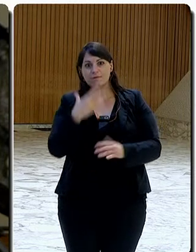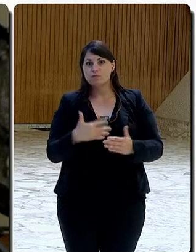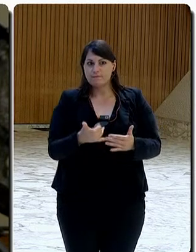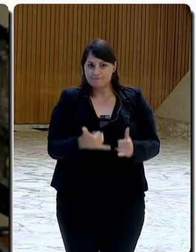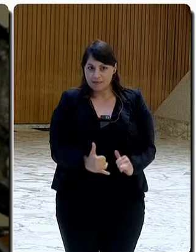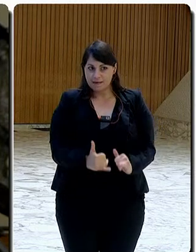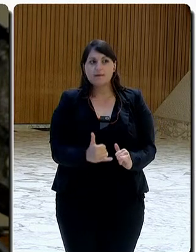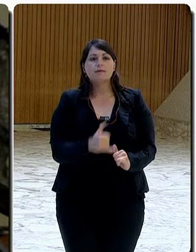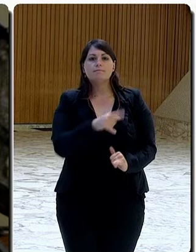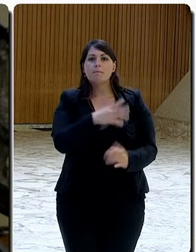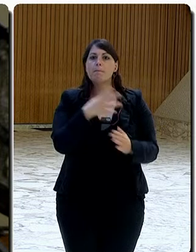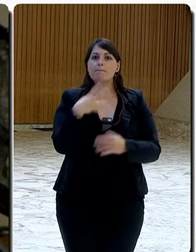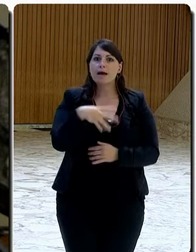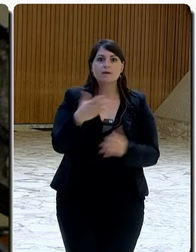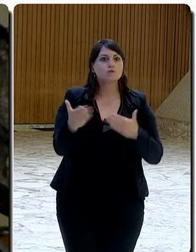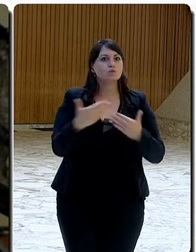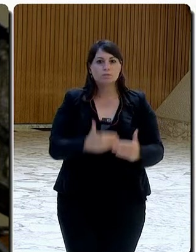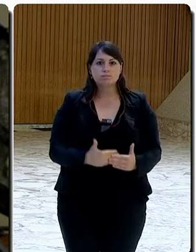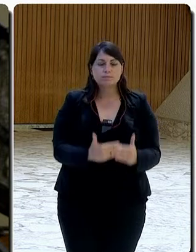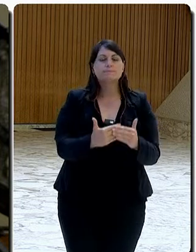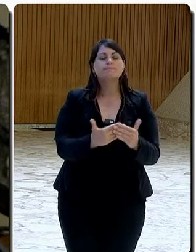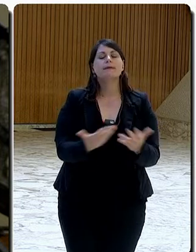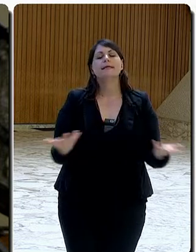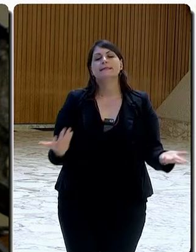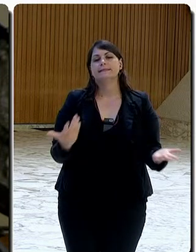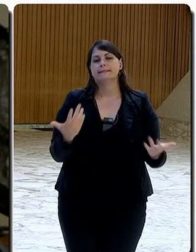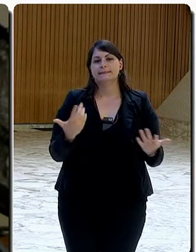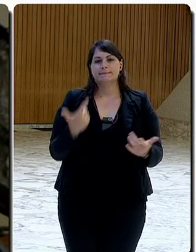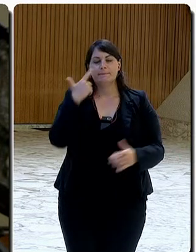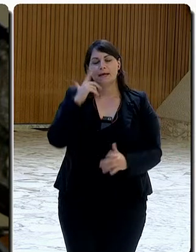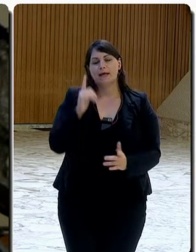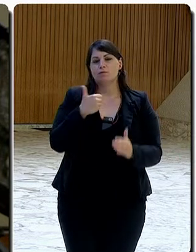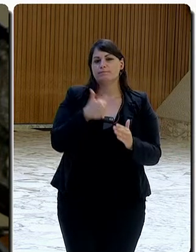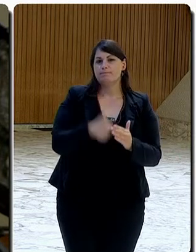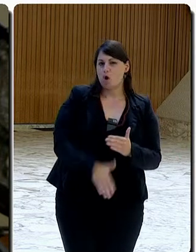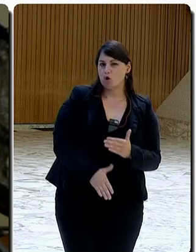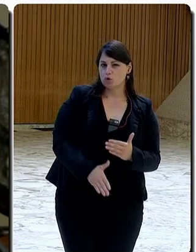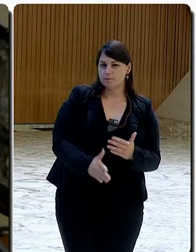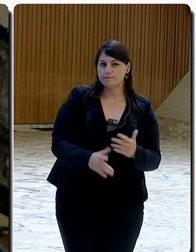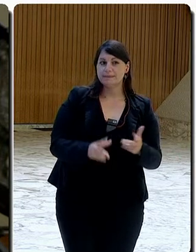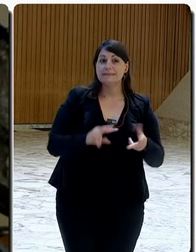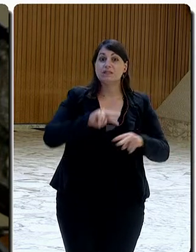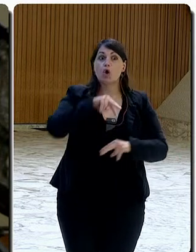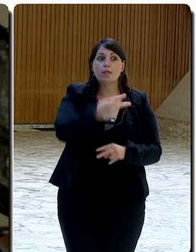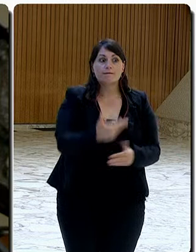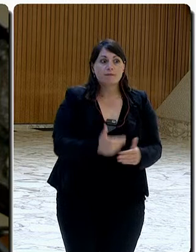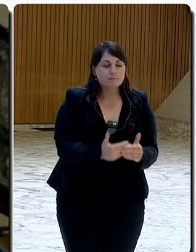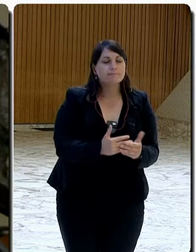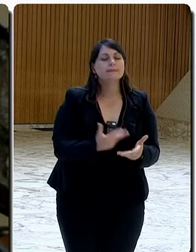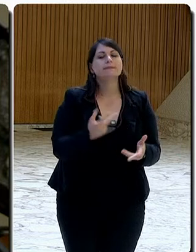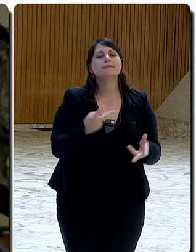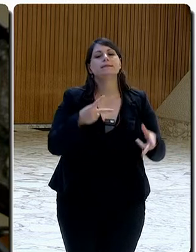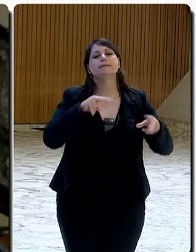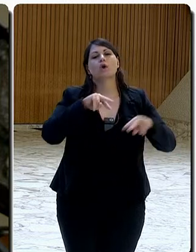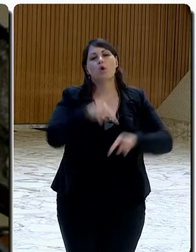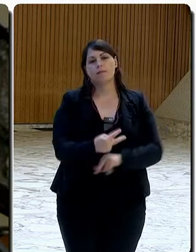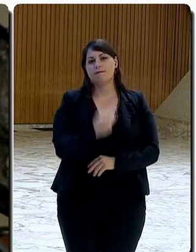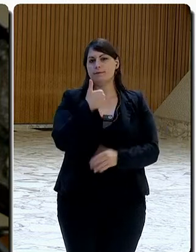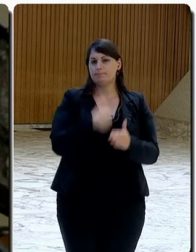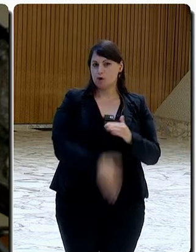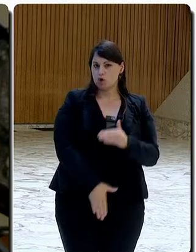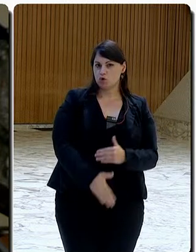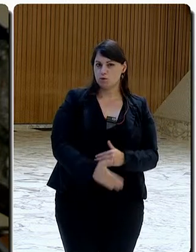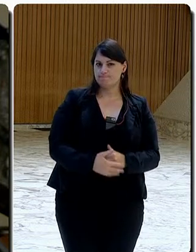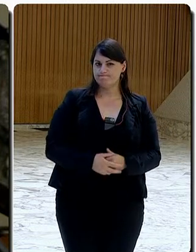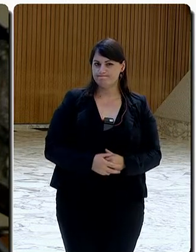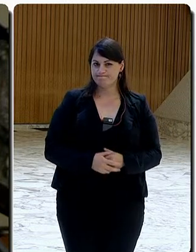abortó. Volvió a quedar embarazada y de nuevo abortó. En el tercer embarazo parecía que todo